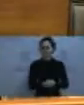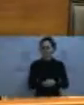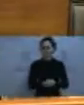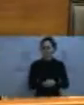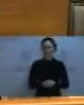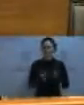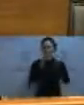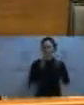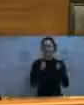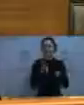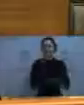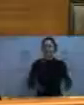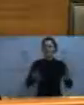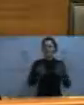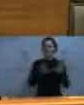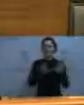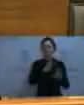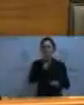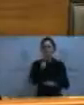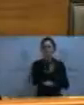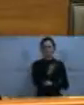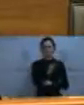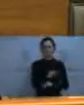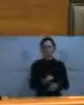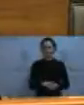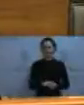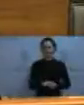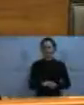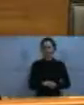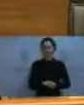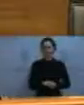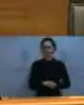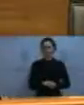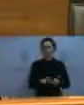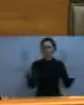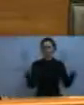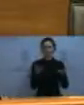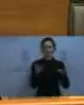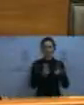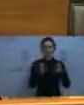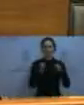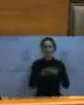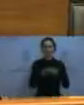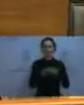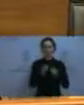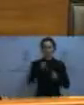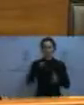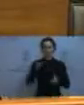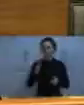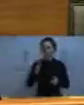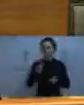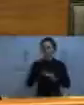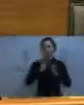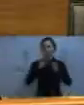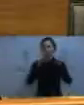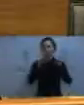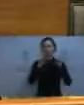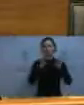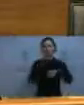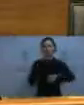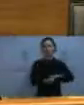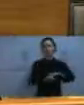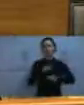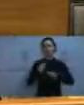Asunto número 10. Interpelación urgente del Grupo Parlamentario de Izquierda Unida al Consejo de Gobierno sobre